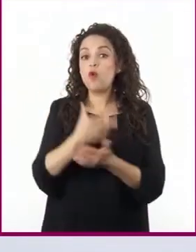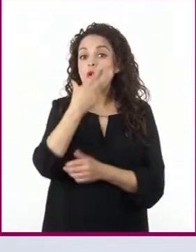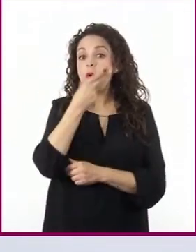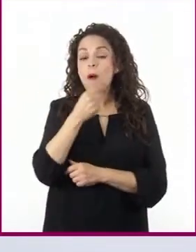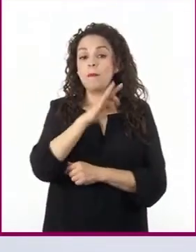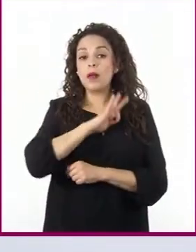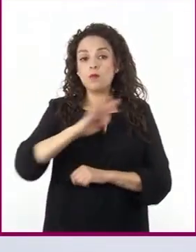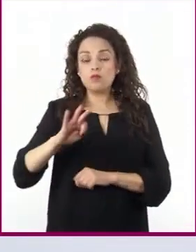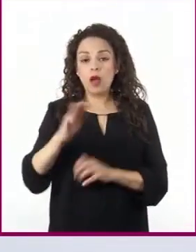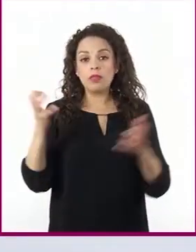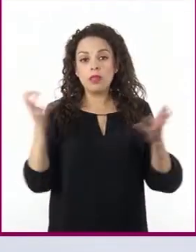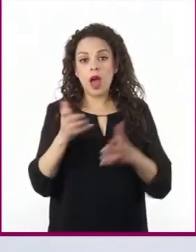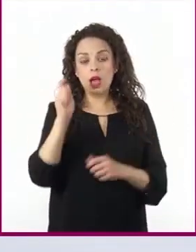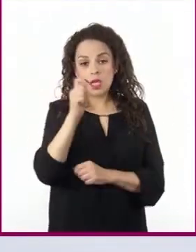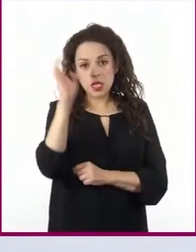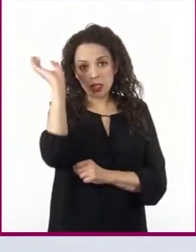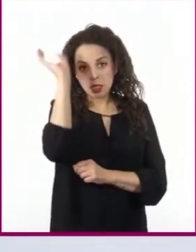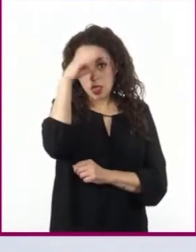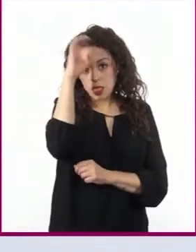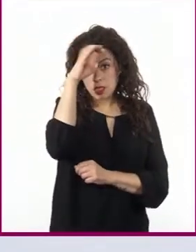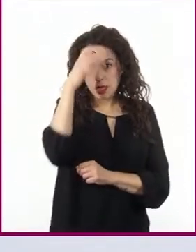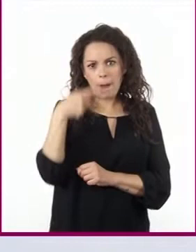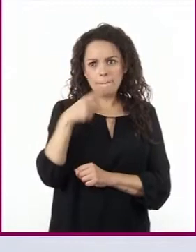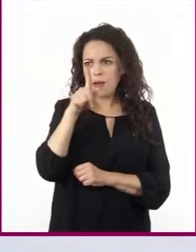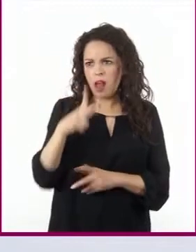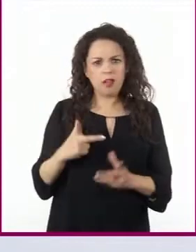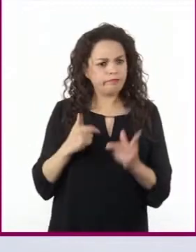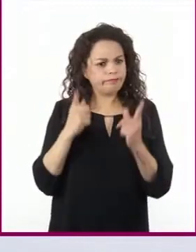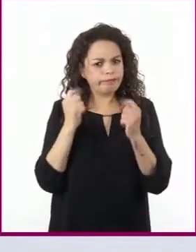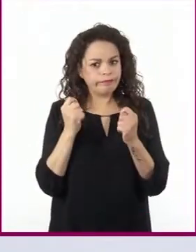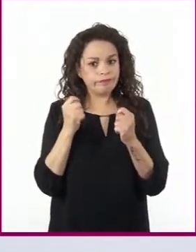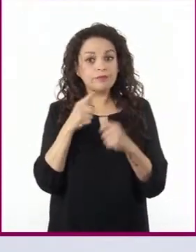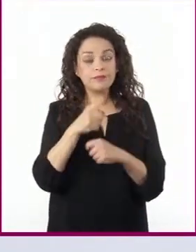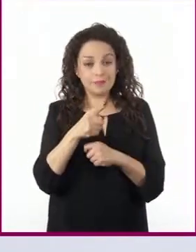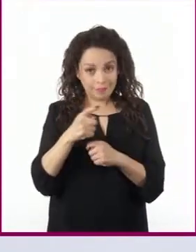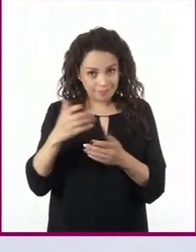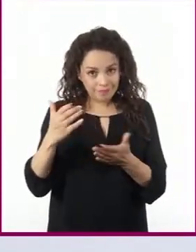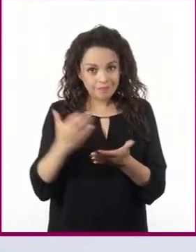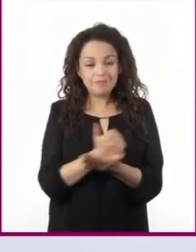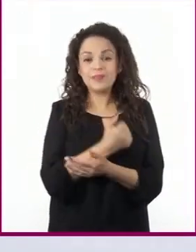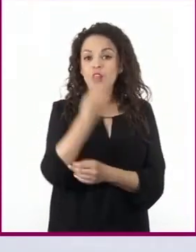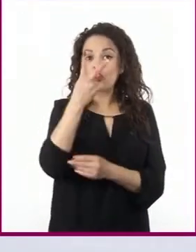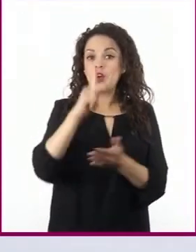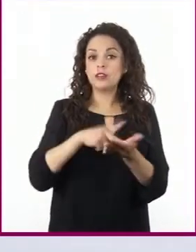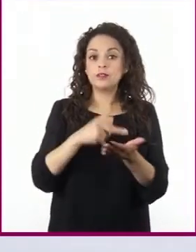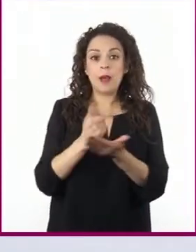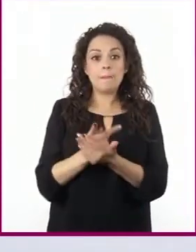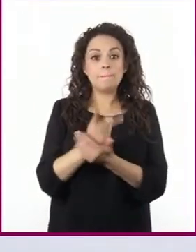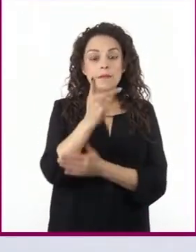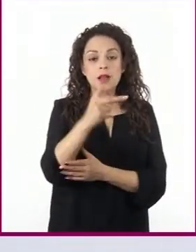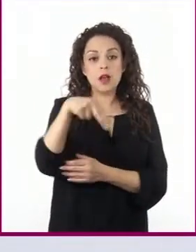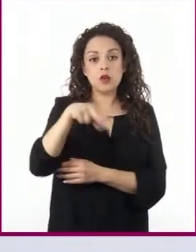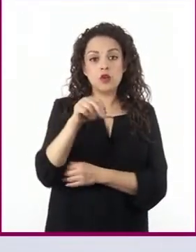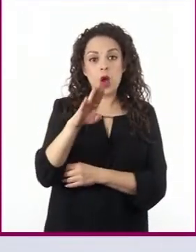desarrollarse en la ciencia y aún así le ganó 2 veces el premio Nobel, uno de física